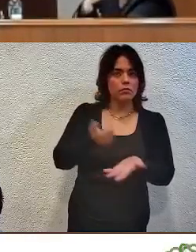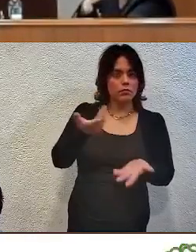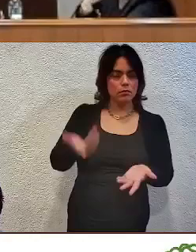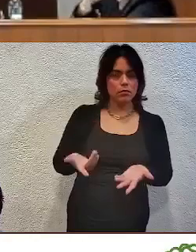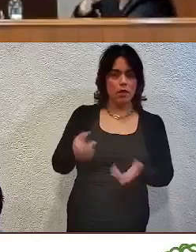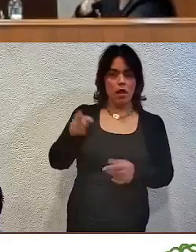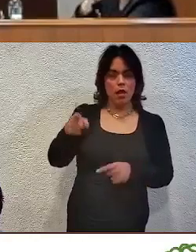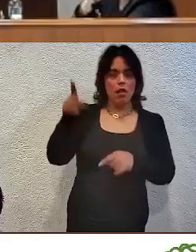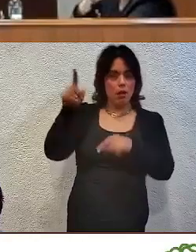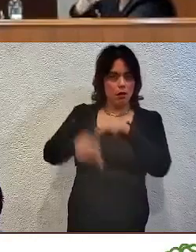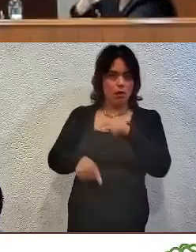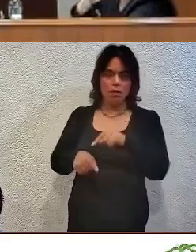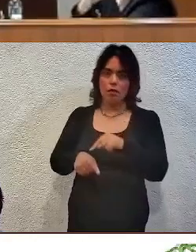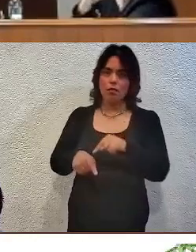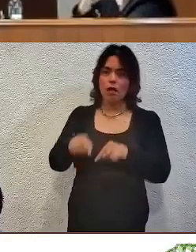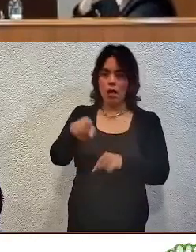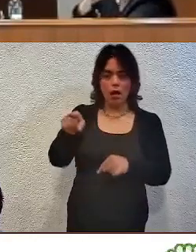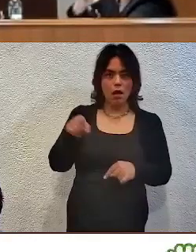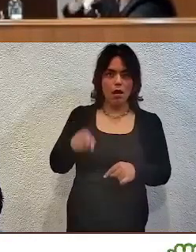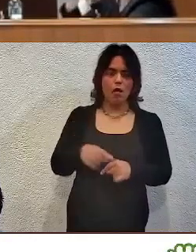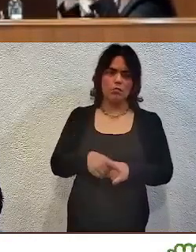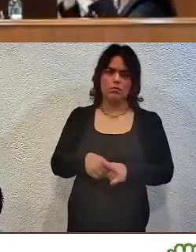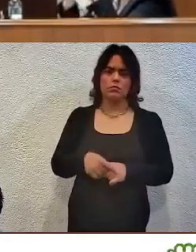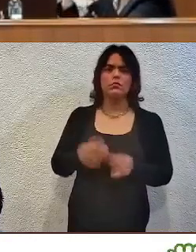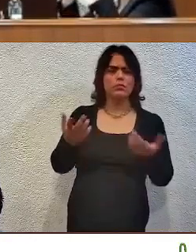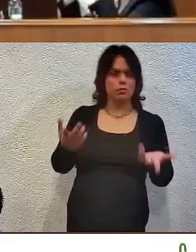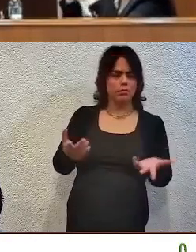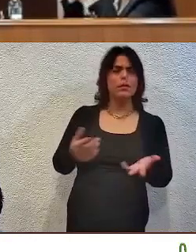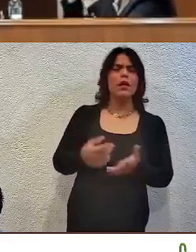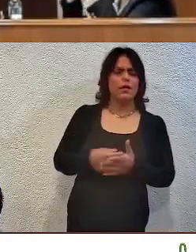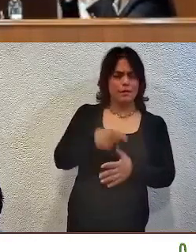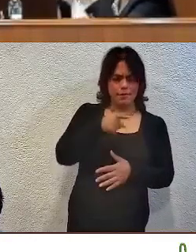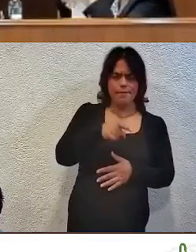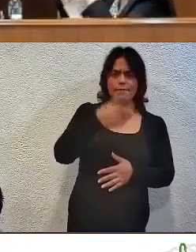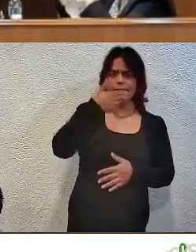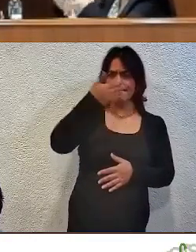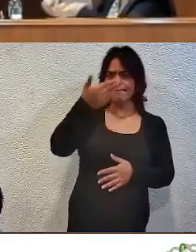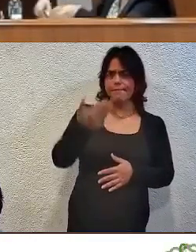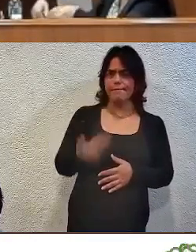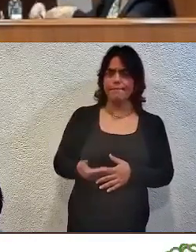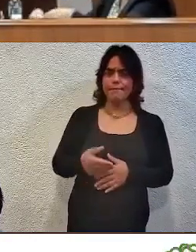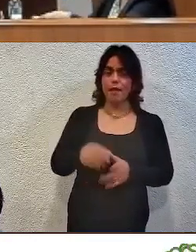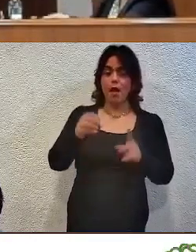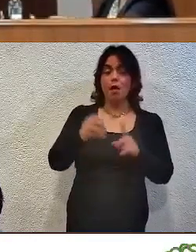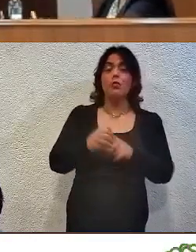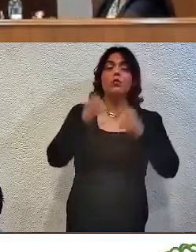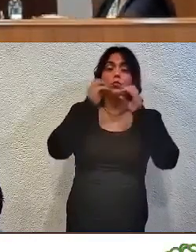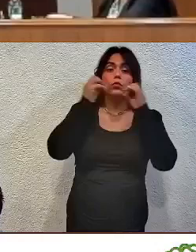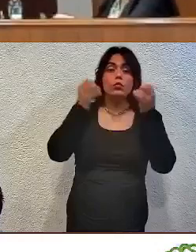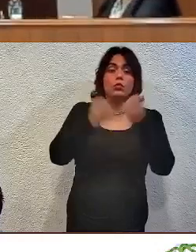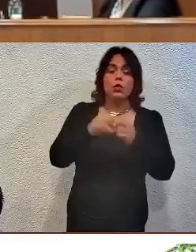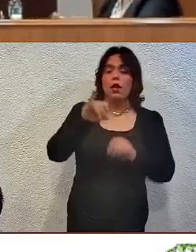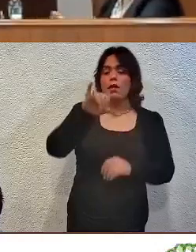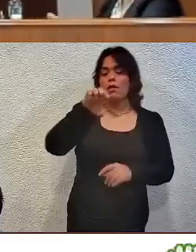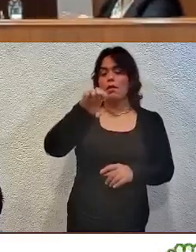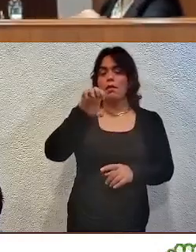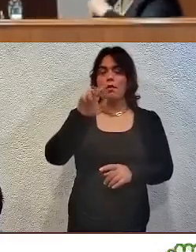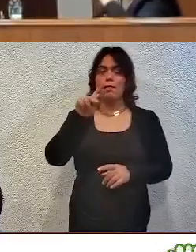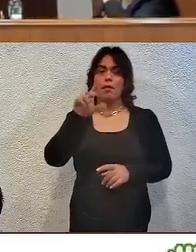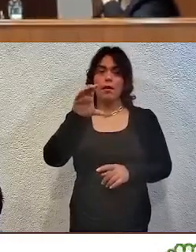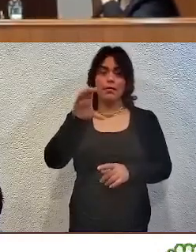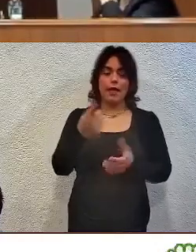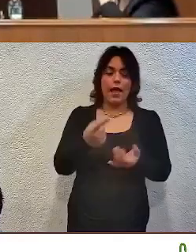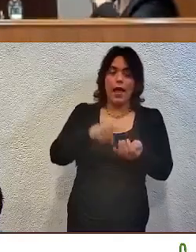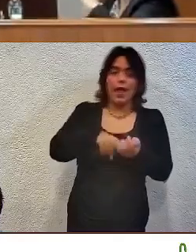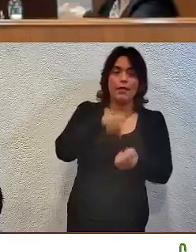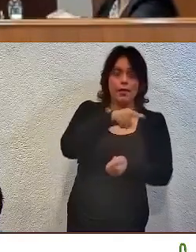su contra, ya que éste se originó válidamente a partir de una vista del órgano de control interno del IEPC Guerrero y no